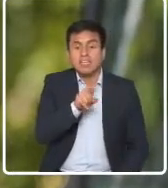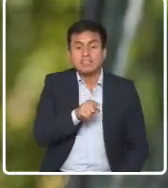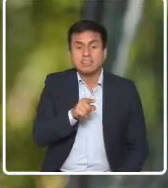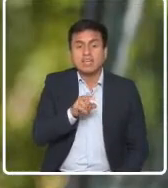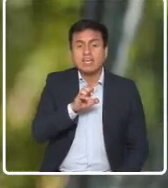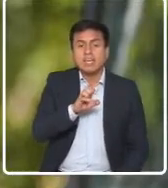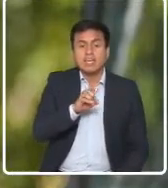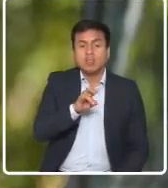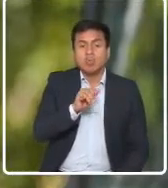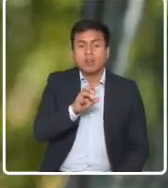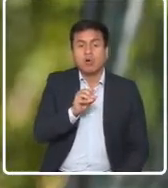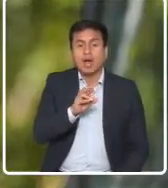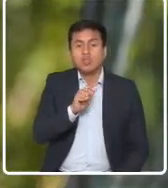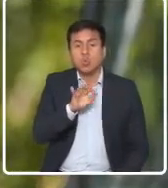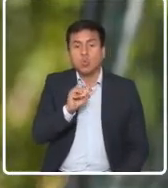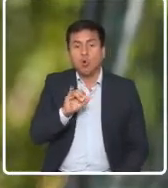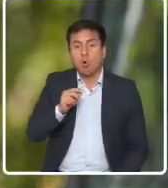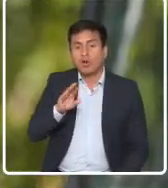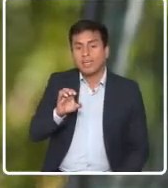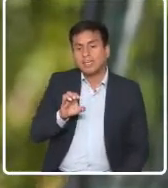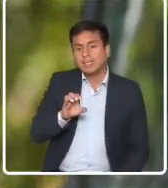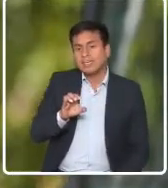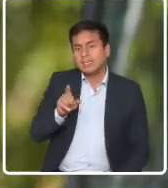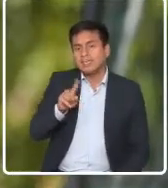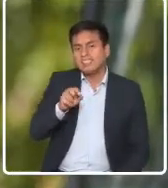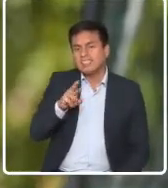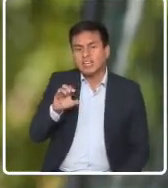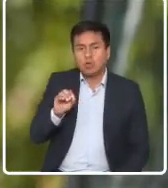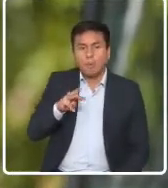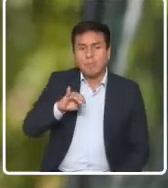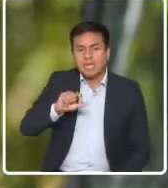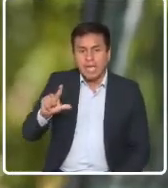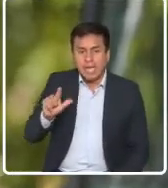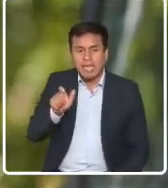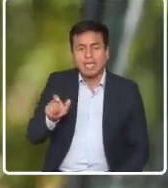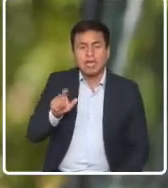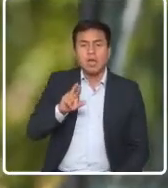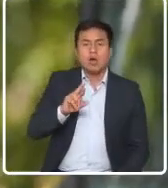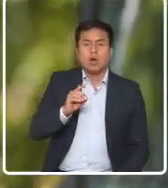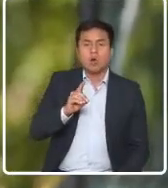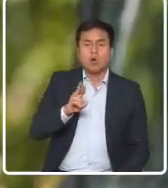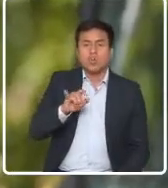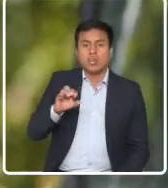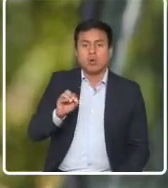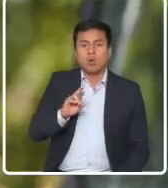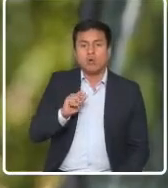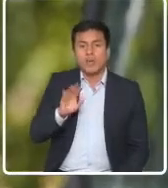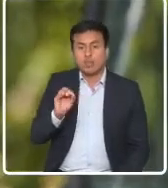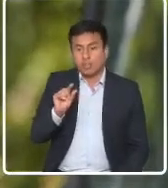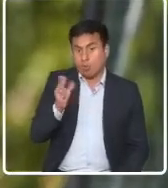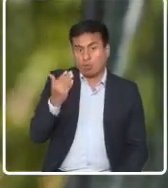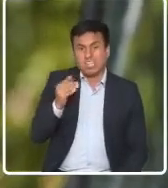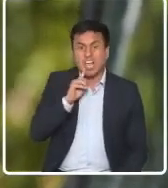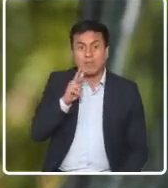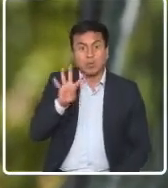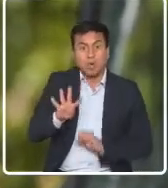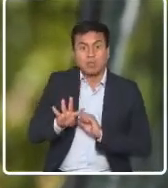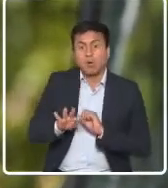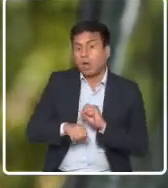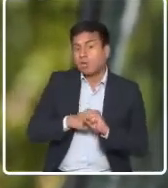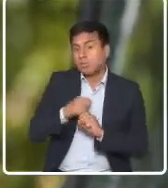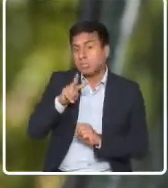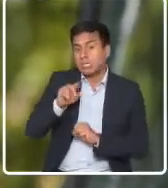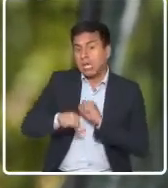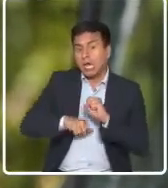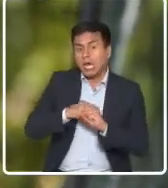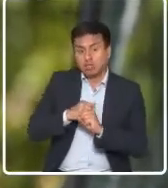Arturo, a Jorge, Sergio, Miguel, Rodrigo y Roberto, que estaban recién entre los 24 y